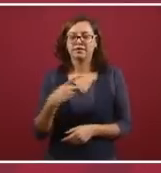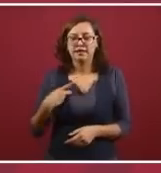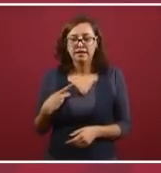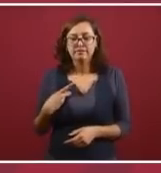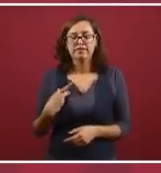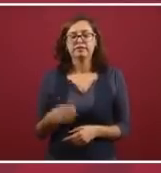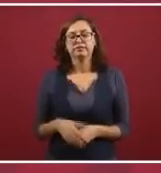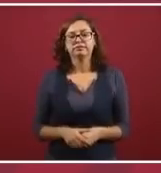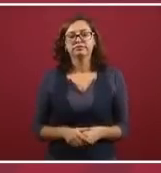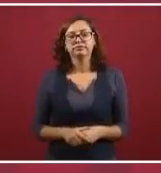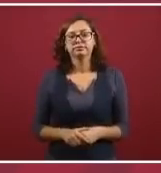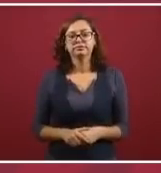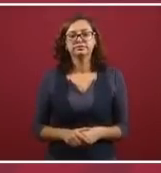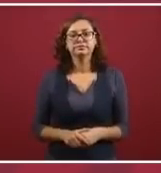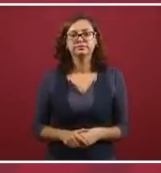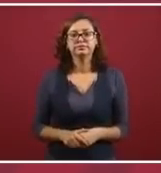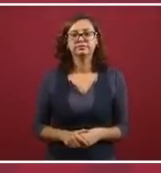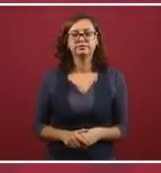con